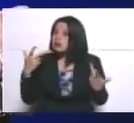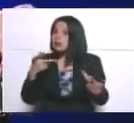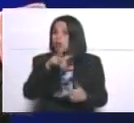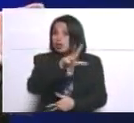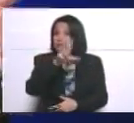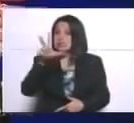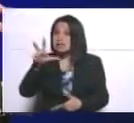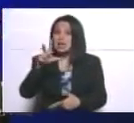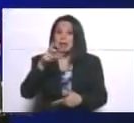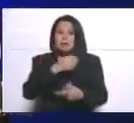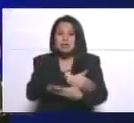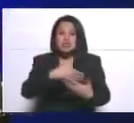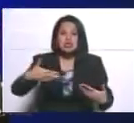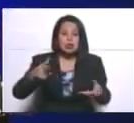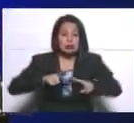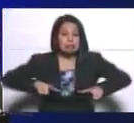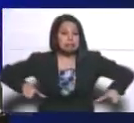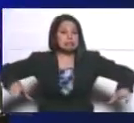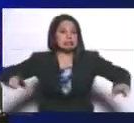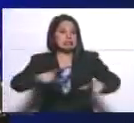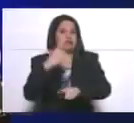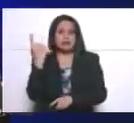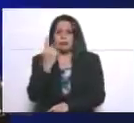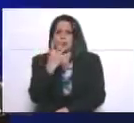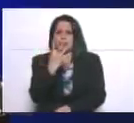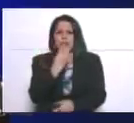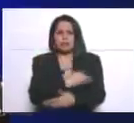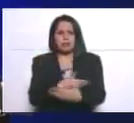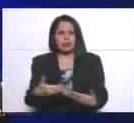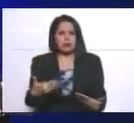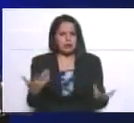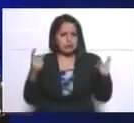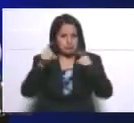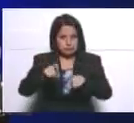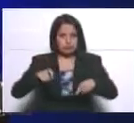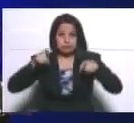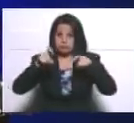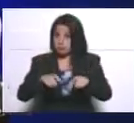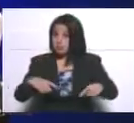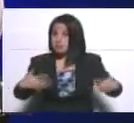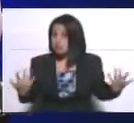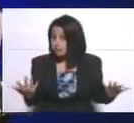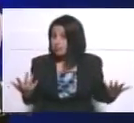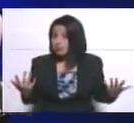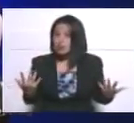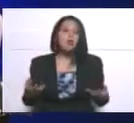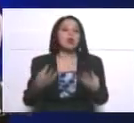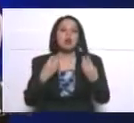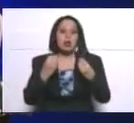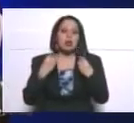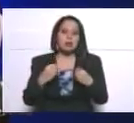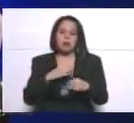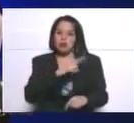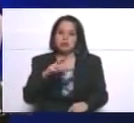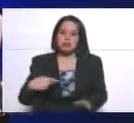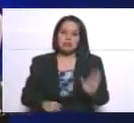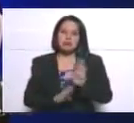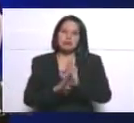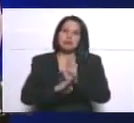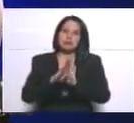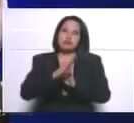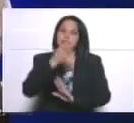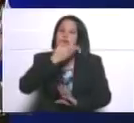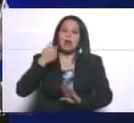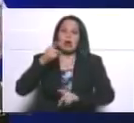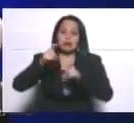hectáreas cultivables y solamente cultivamos 4 millones. Hagamos un ejercicio. Si nosotros hubiésemos desarrollado la agricultura en